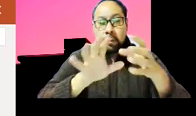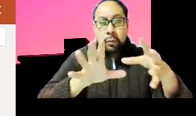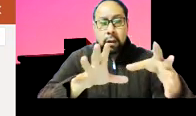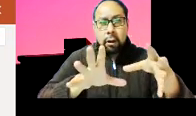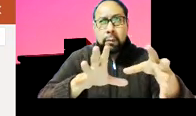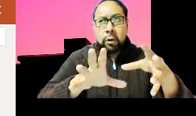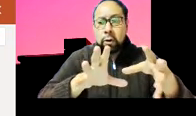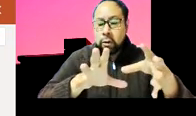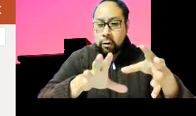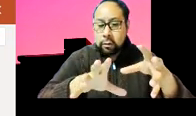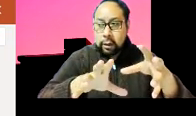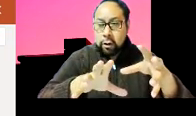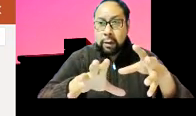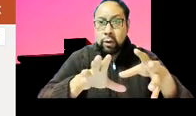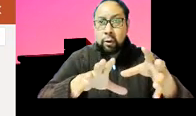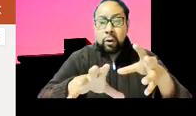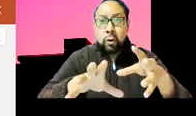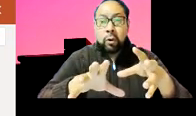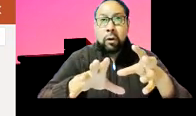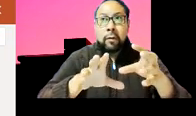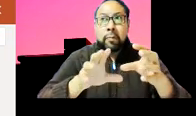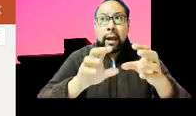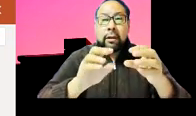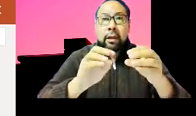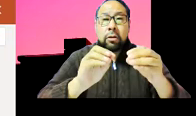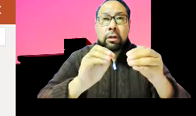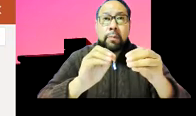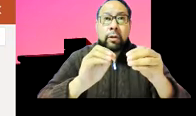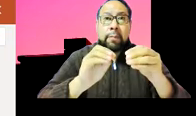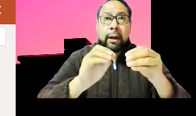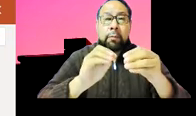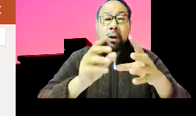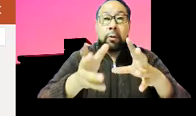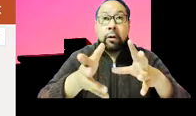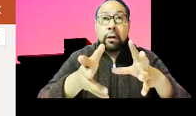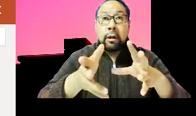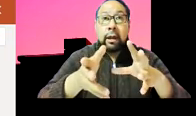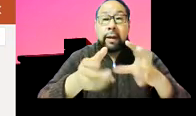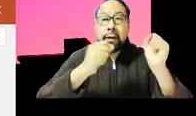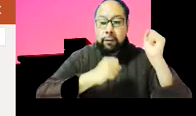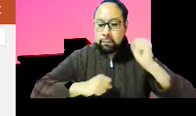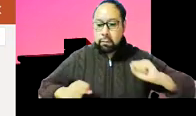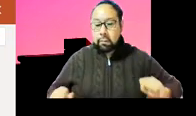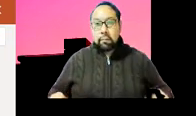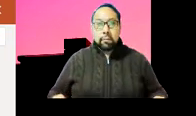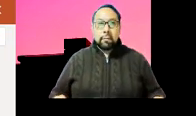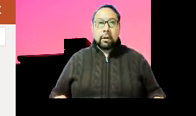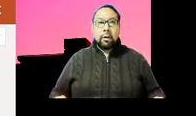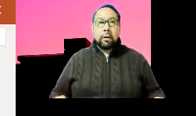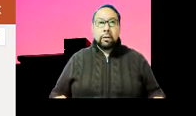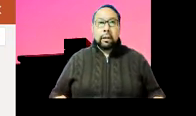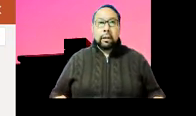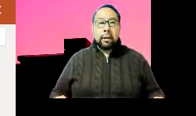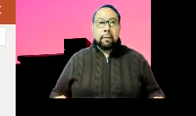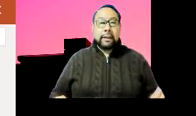esto, luego por eso no, nos enoja mucho cuando hay cierto tipo de marcas, por ejemplo, con Herbalife, ¿no?